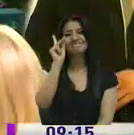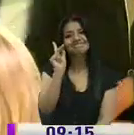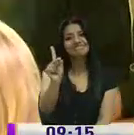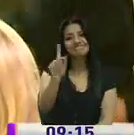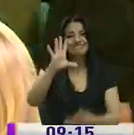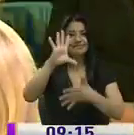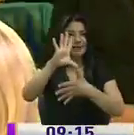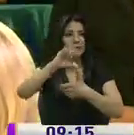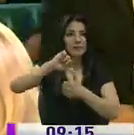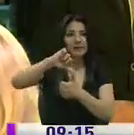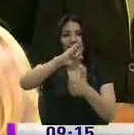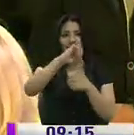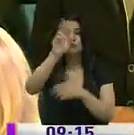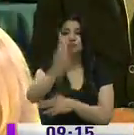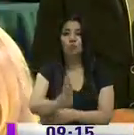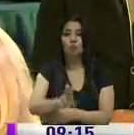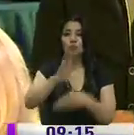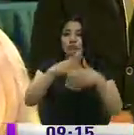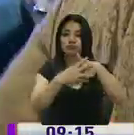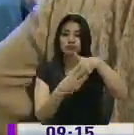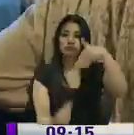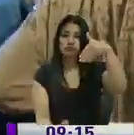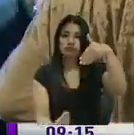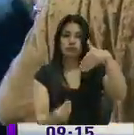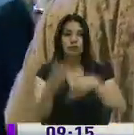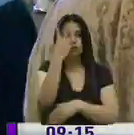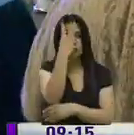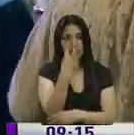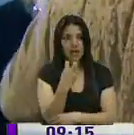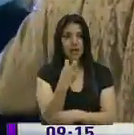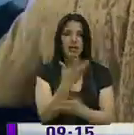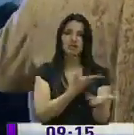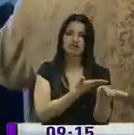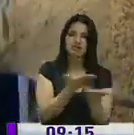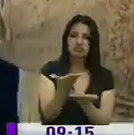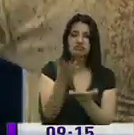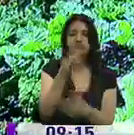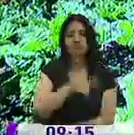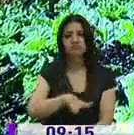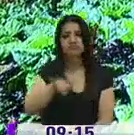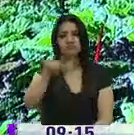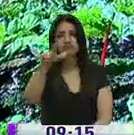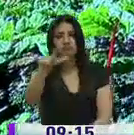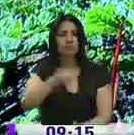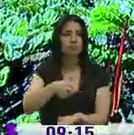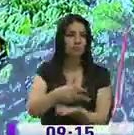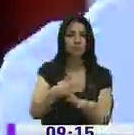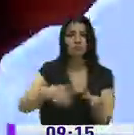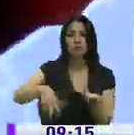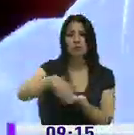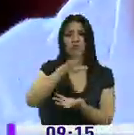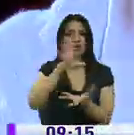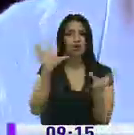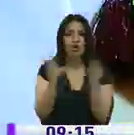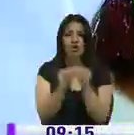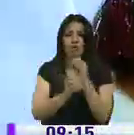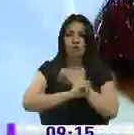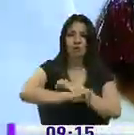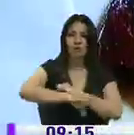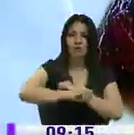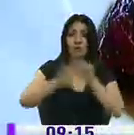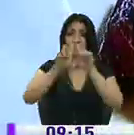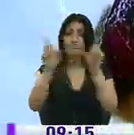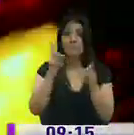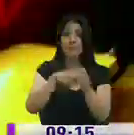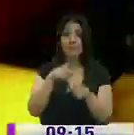américa central y del sur incluyendo hoteles operadores de receptivos aerolíneas juntas de turismo y promoción empresas de alquiler y